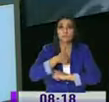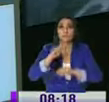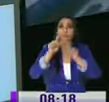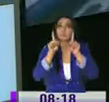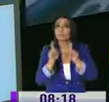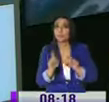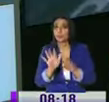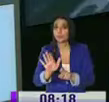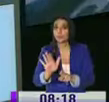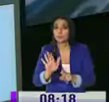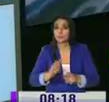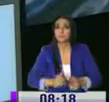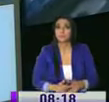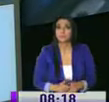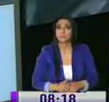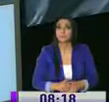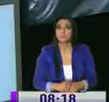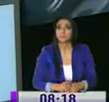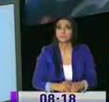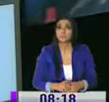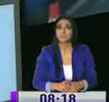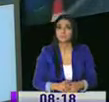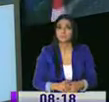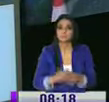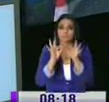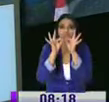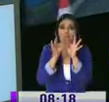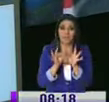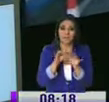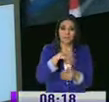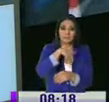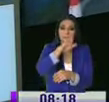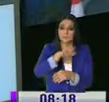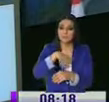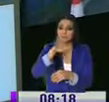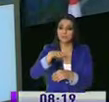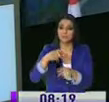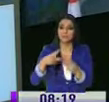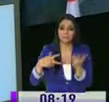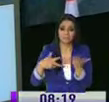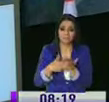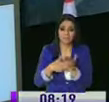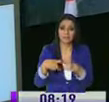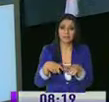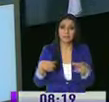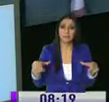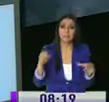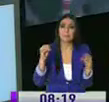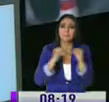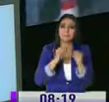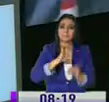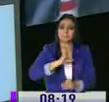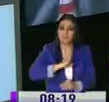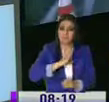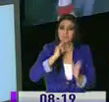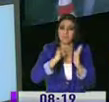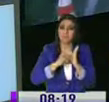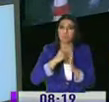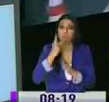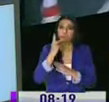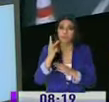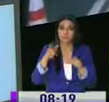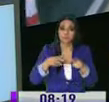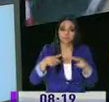no se vaya no sería bueno no solamente arreglar y pintar sino hacer una paradas más técnicas porque si tú ves la parada